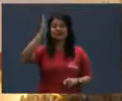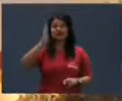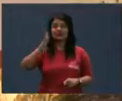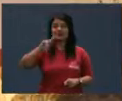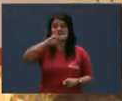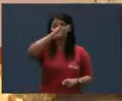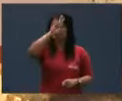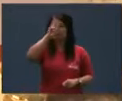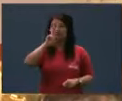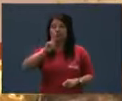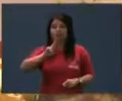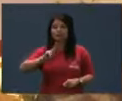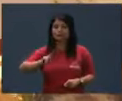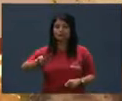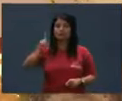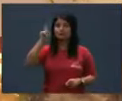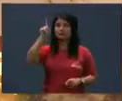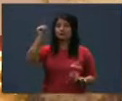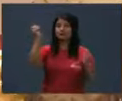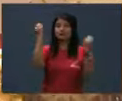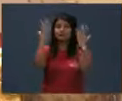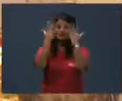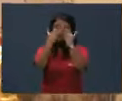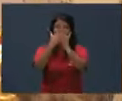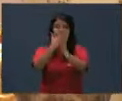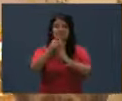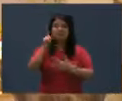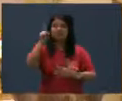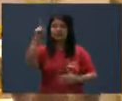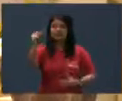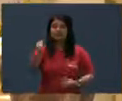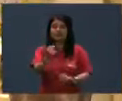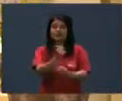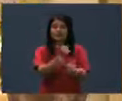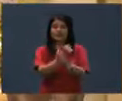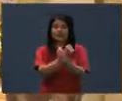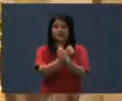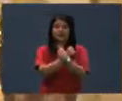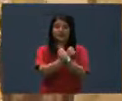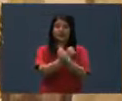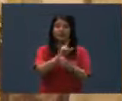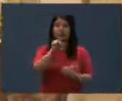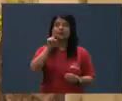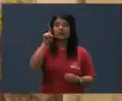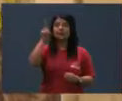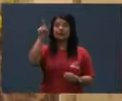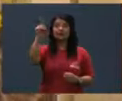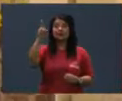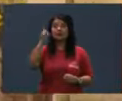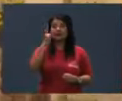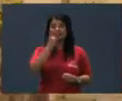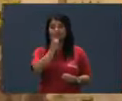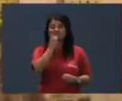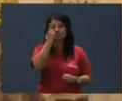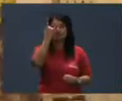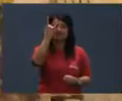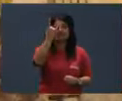Nunca fallará tu gran amor, ni tu perdón.